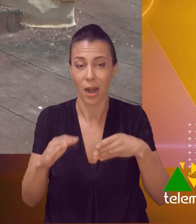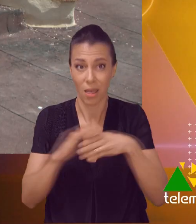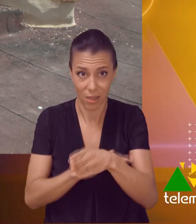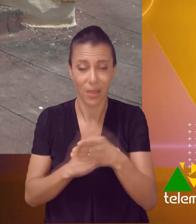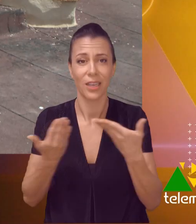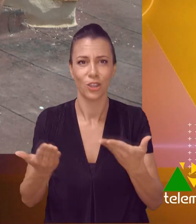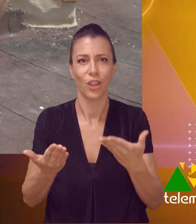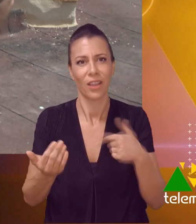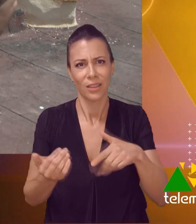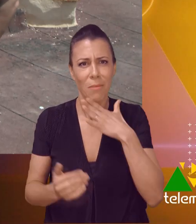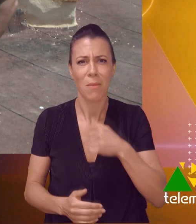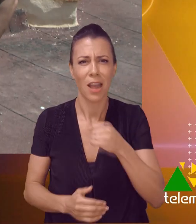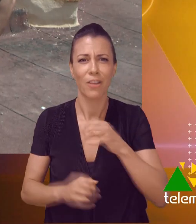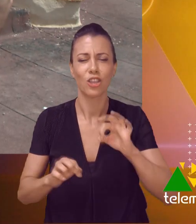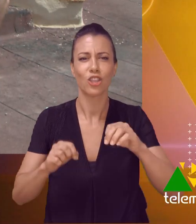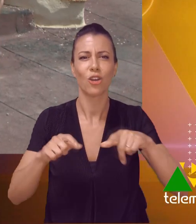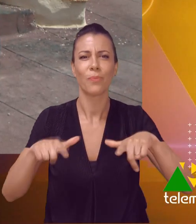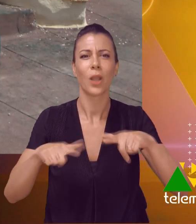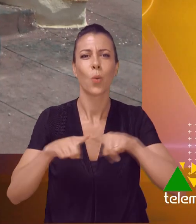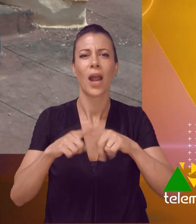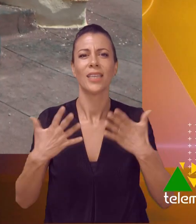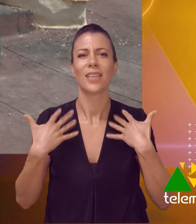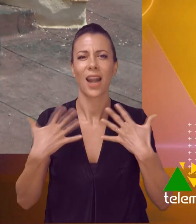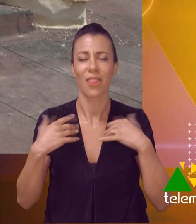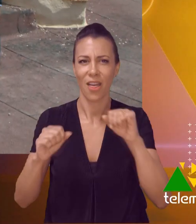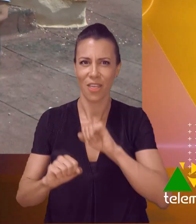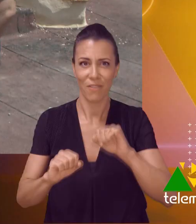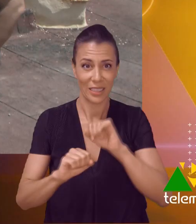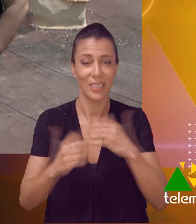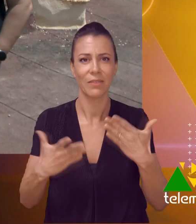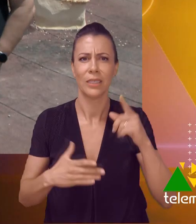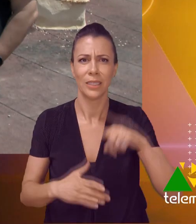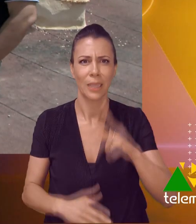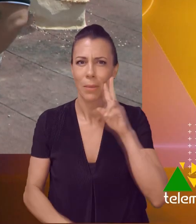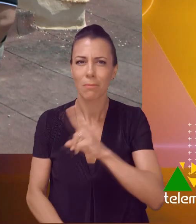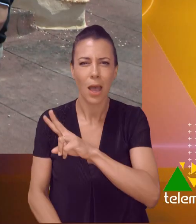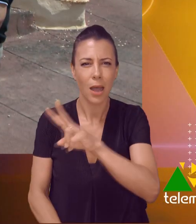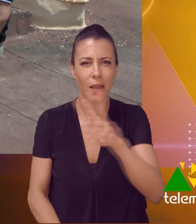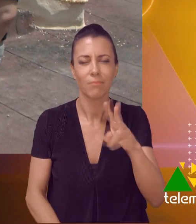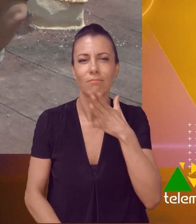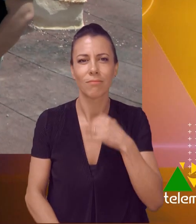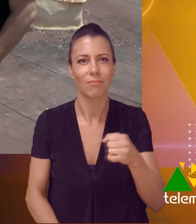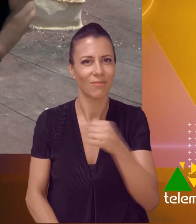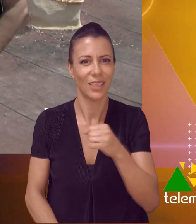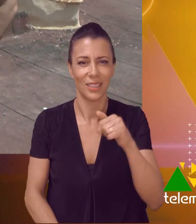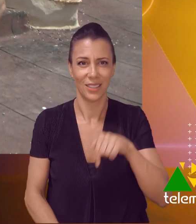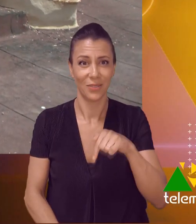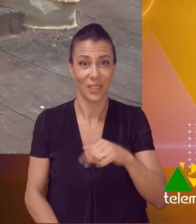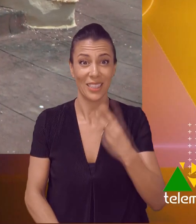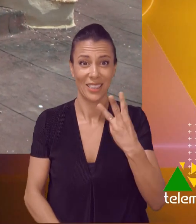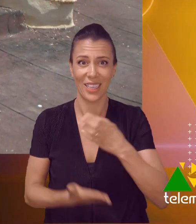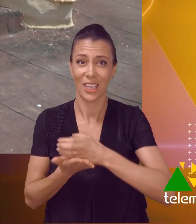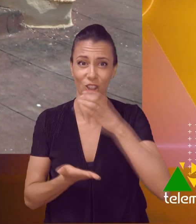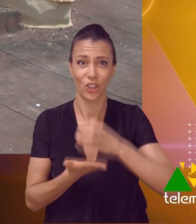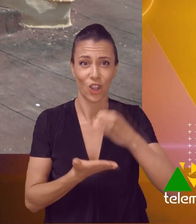fantástica, vamos a llamarle terraza defensiva, y sobre todo con estas vistas atrás de nuestras tres torres, como